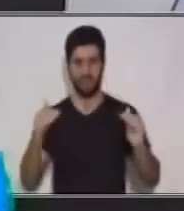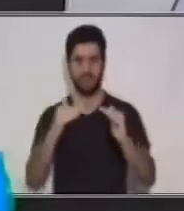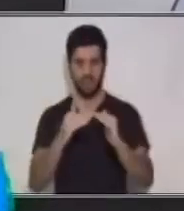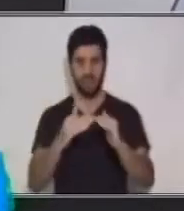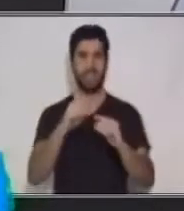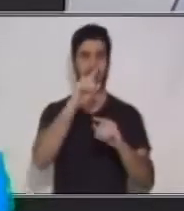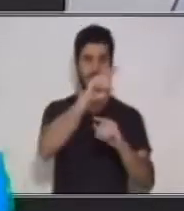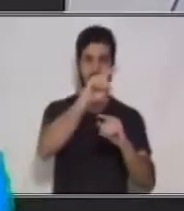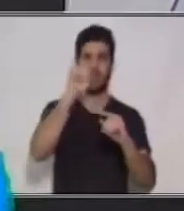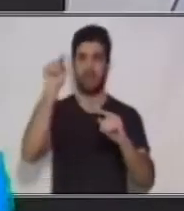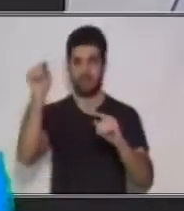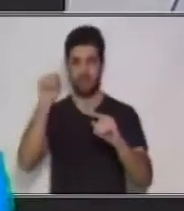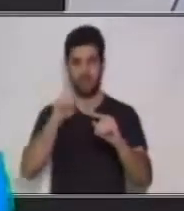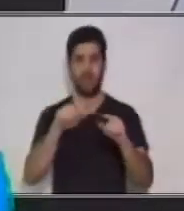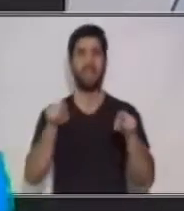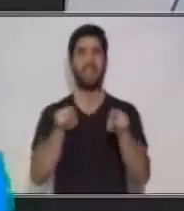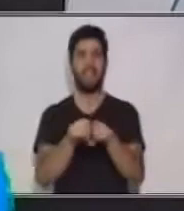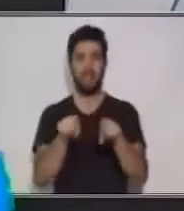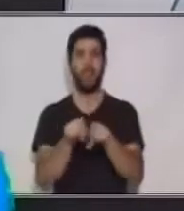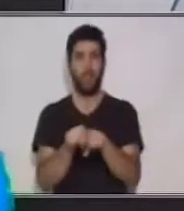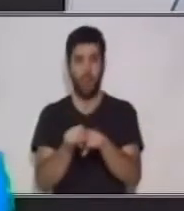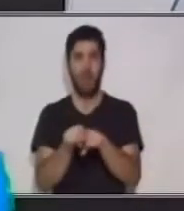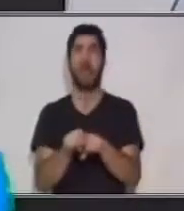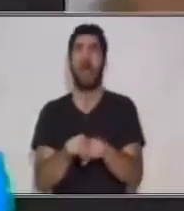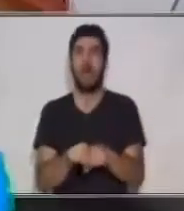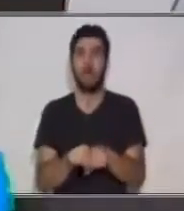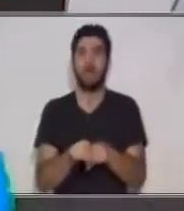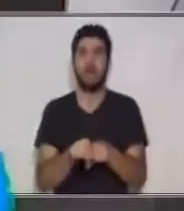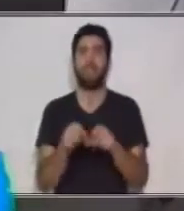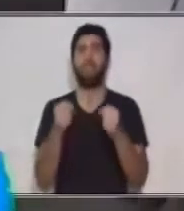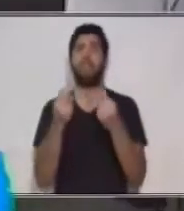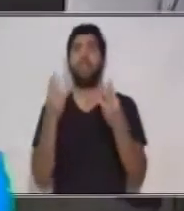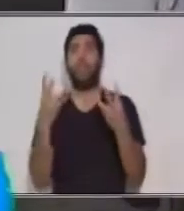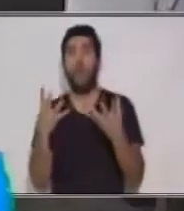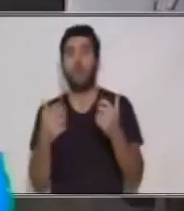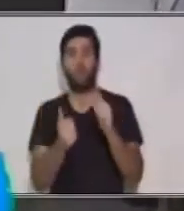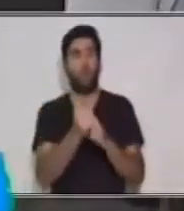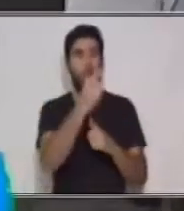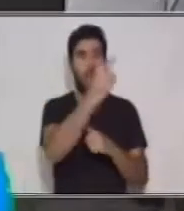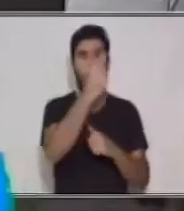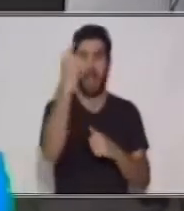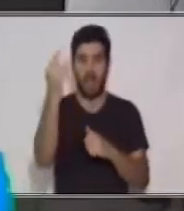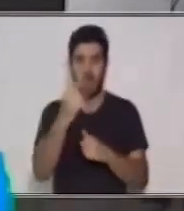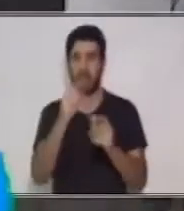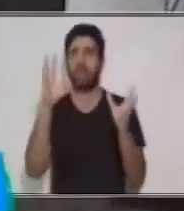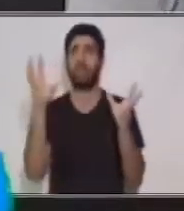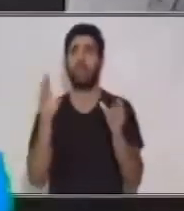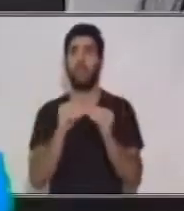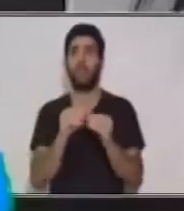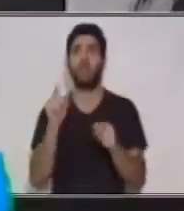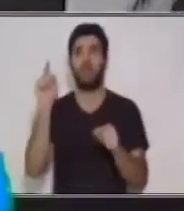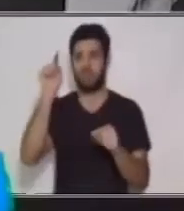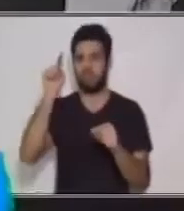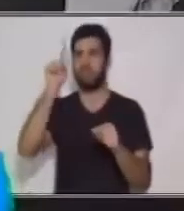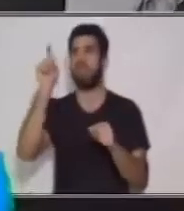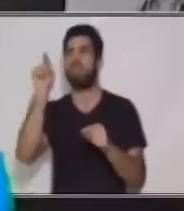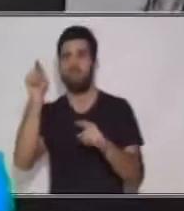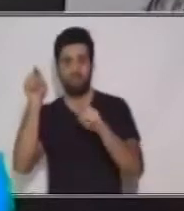lados son iguales, ¿cuánto mide este? ¿Y cuánto